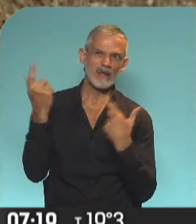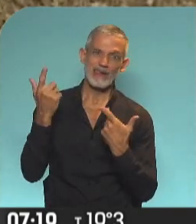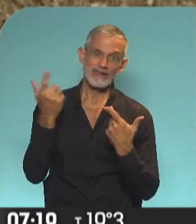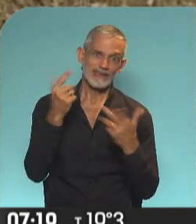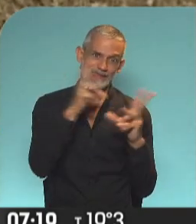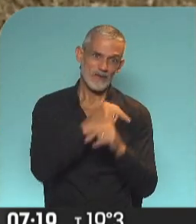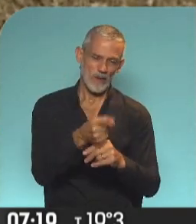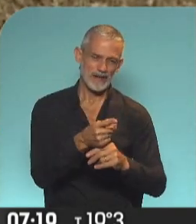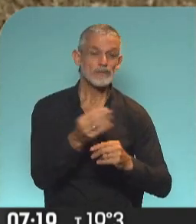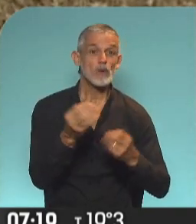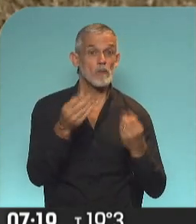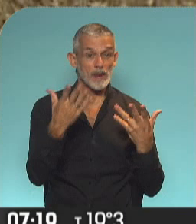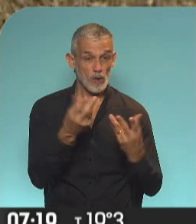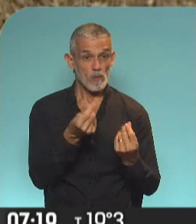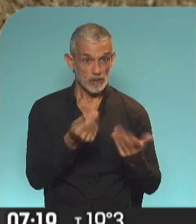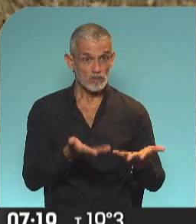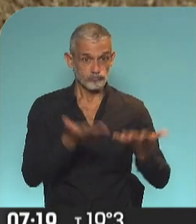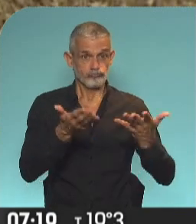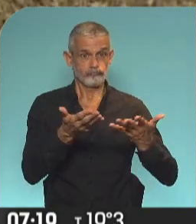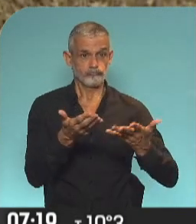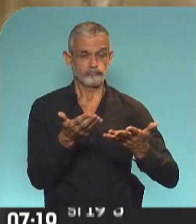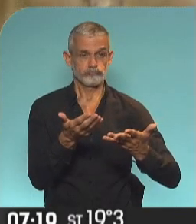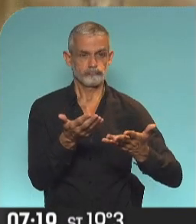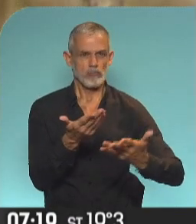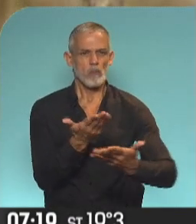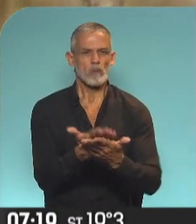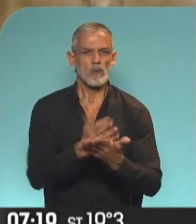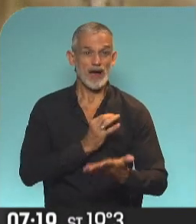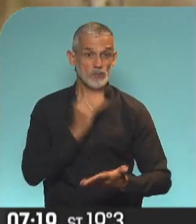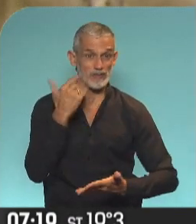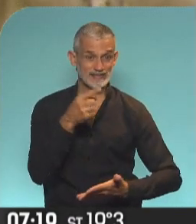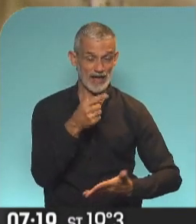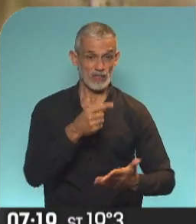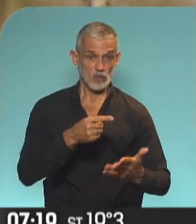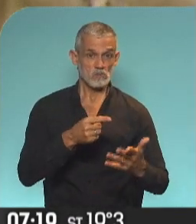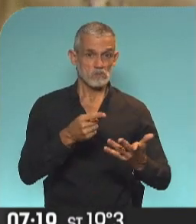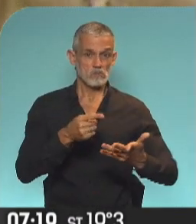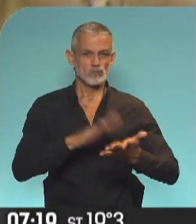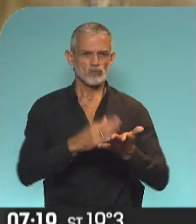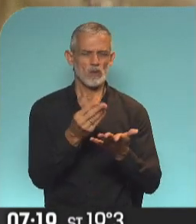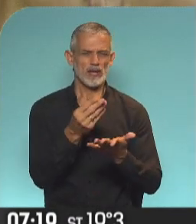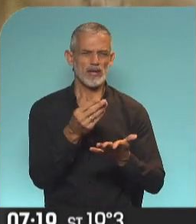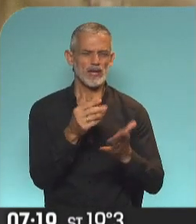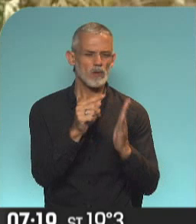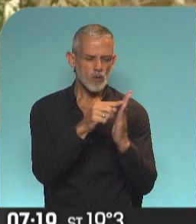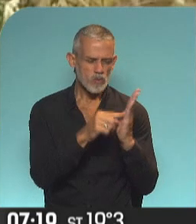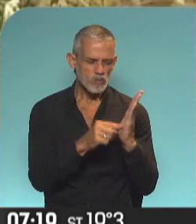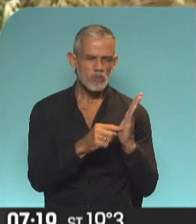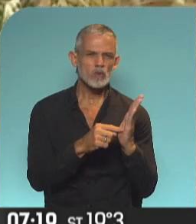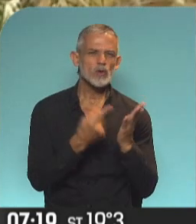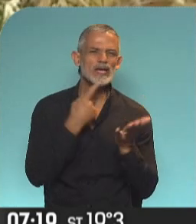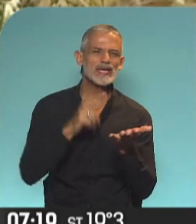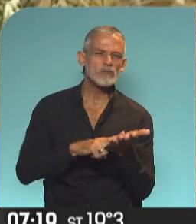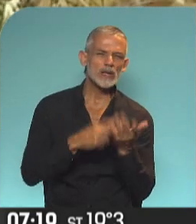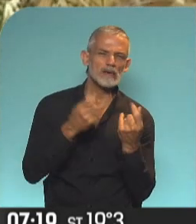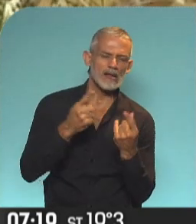incluso con las mejoras que hubo, ¿no?, en la propuesta del año pasado de bajar algunos puntos en las retenciones a los pequeños y